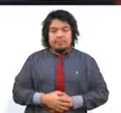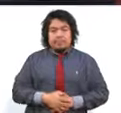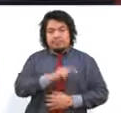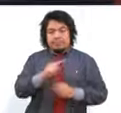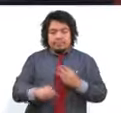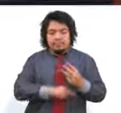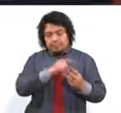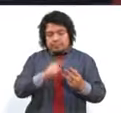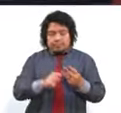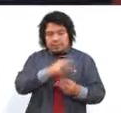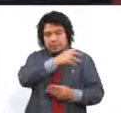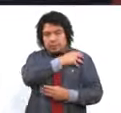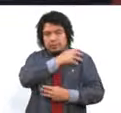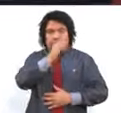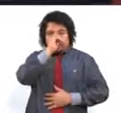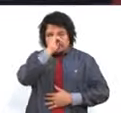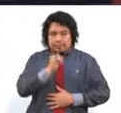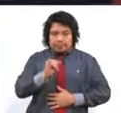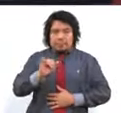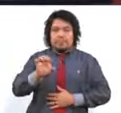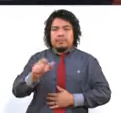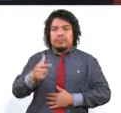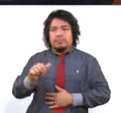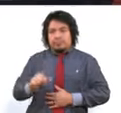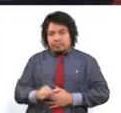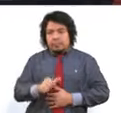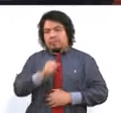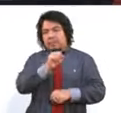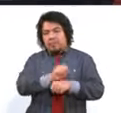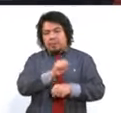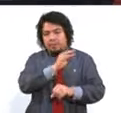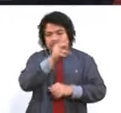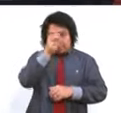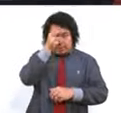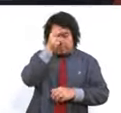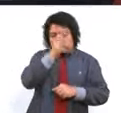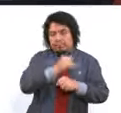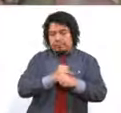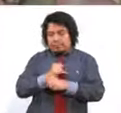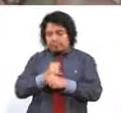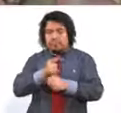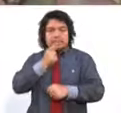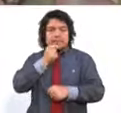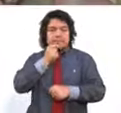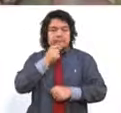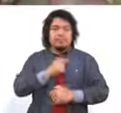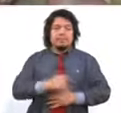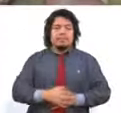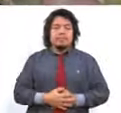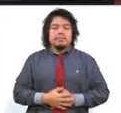El comisario jefe, Hermenegildo Lugo Lara, subsecretario de Inteligencia e Investigación Policial.